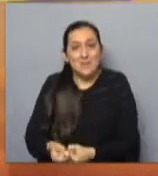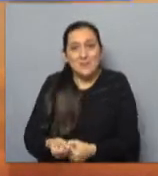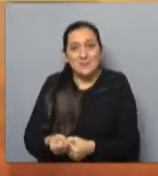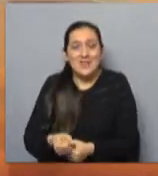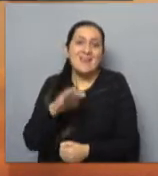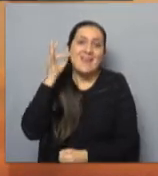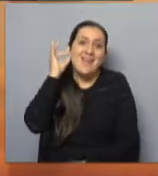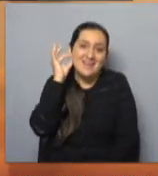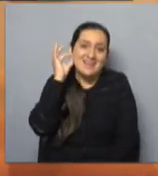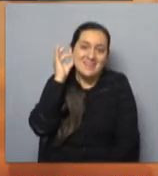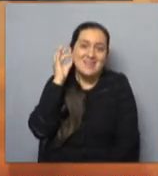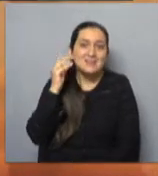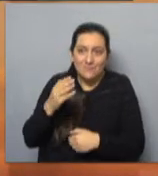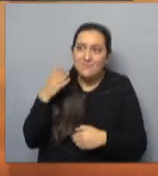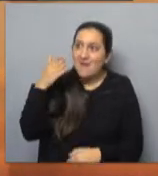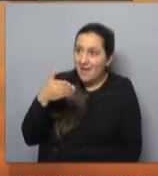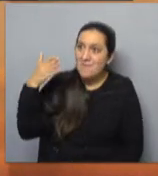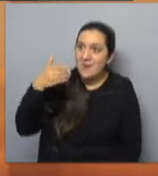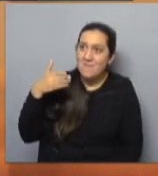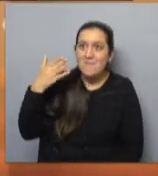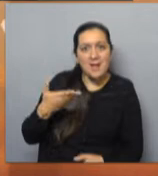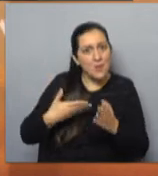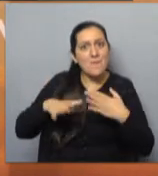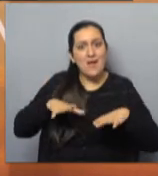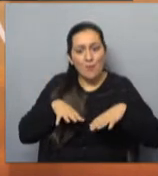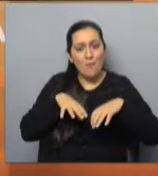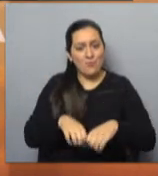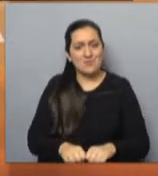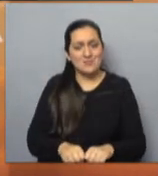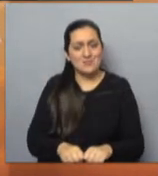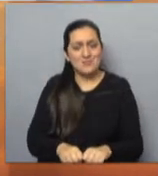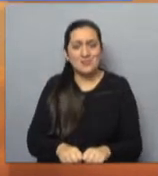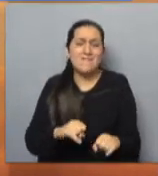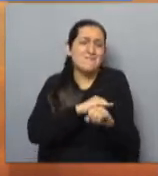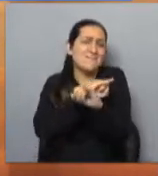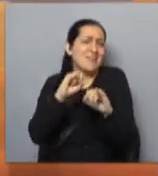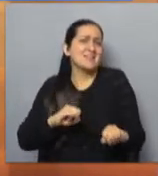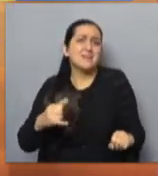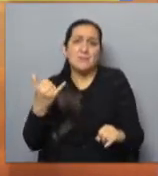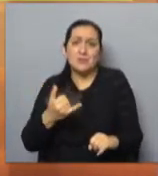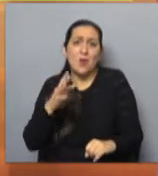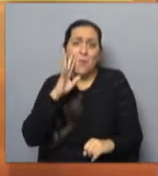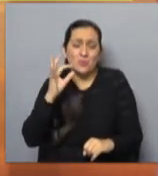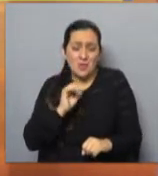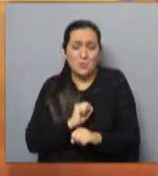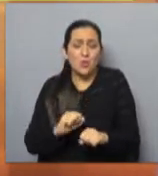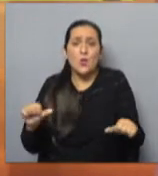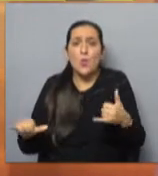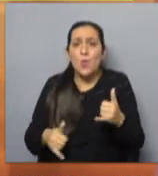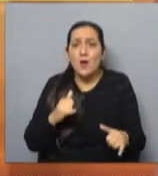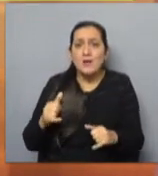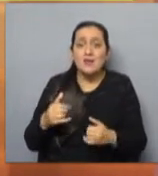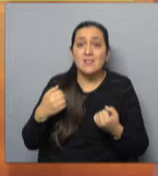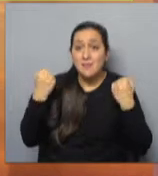más consecuentes verdad tiene mayor compromiso y están felices por tener un espacio y poder jugar el deporte que les encanta que